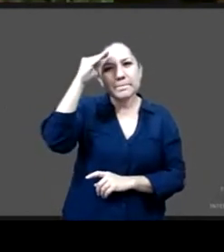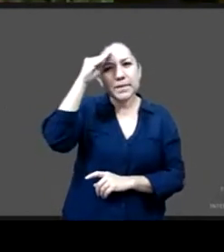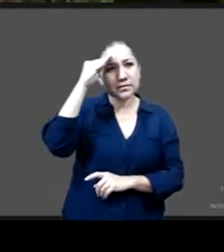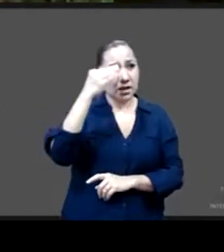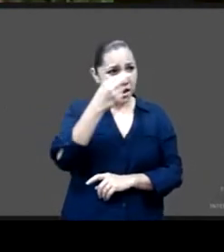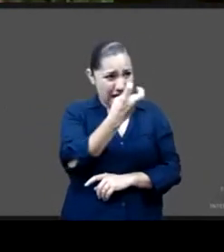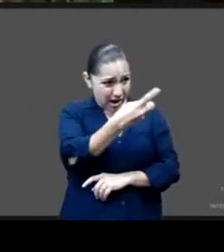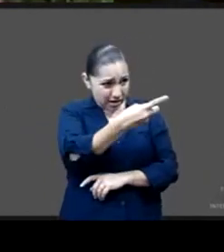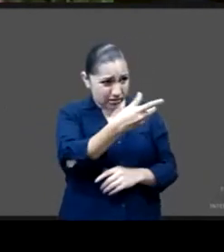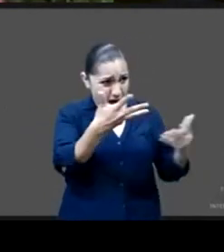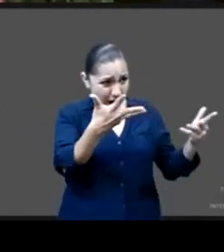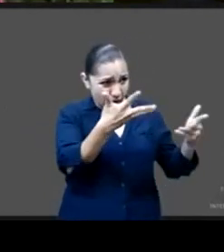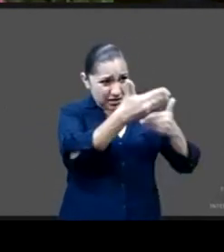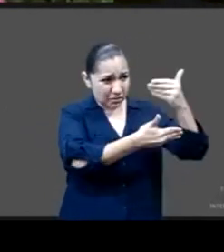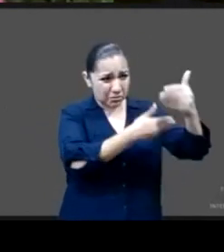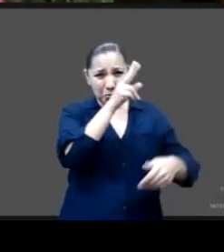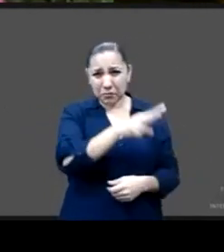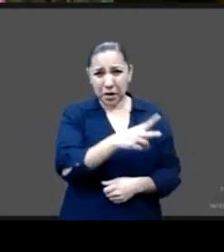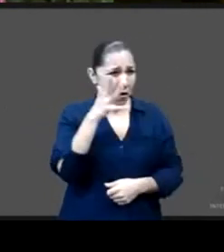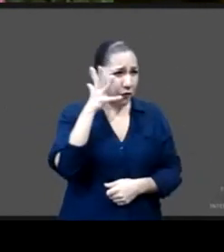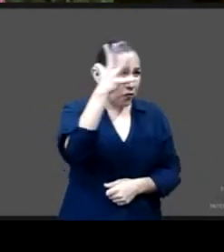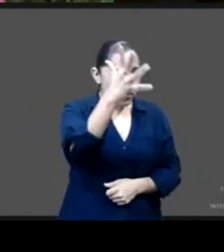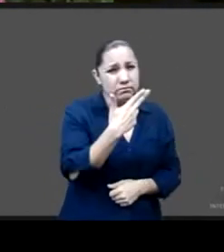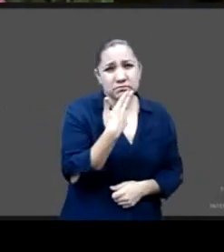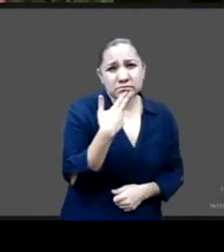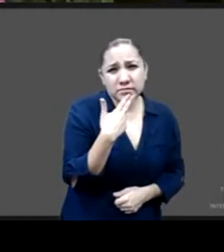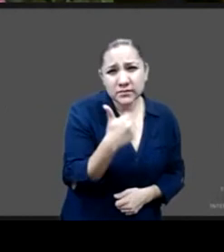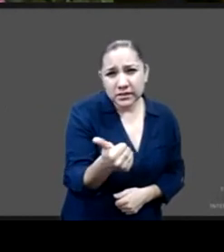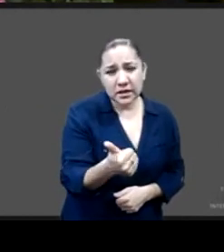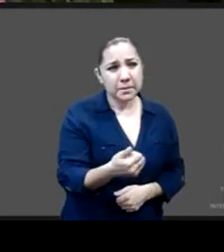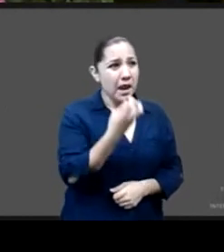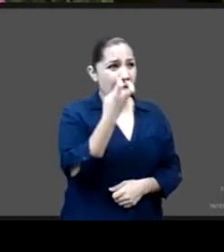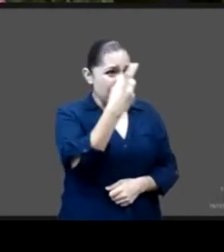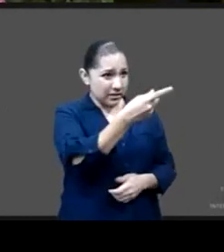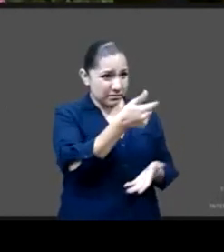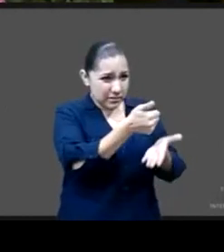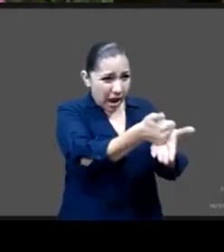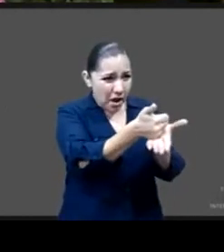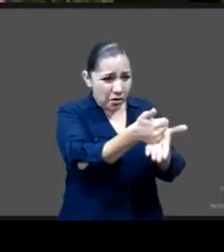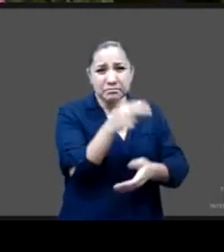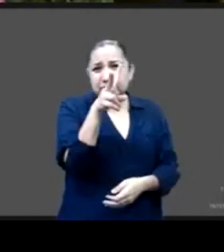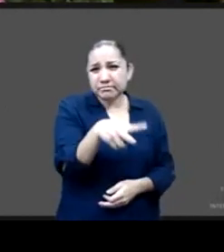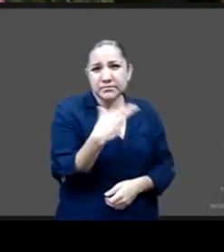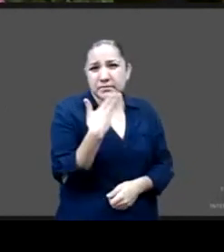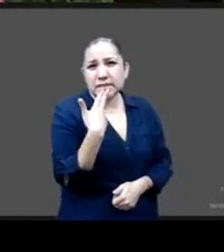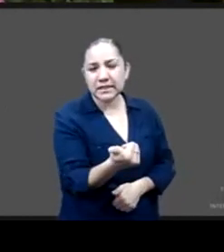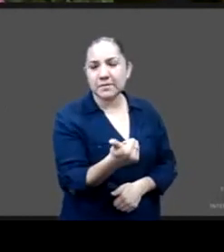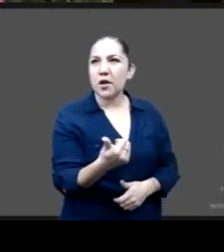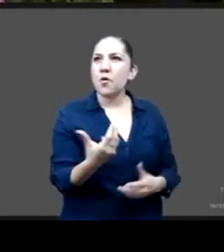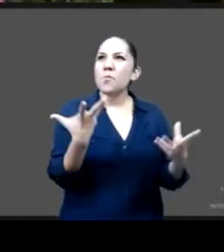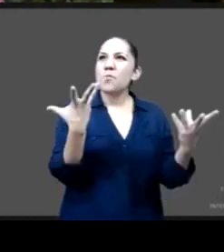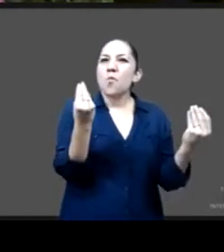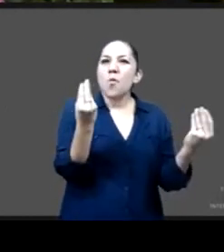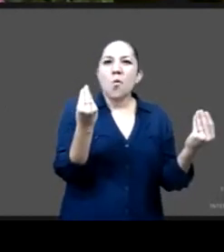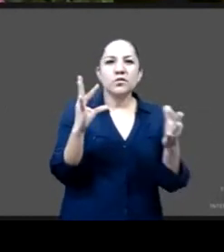ningún futuro ayudar a tal cosa eso no sirve pienso que hay muchos discursos